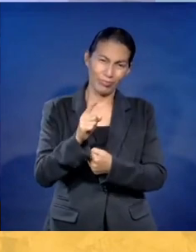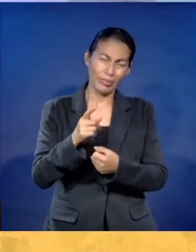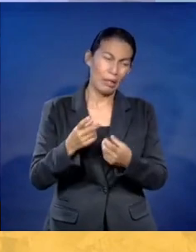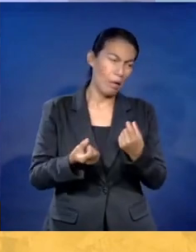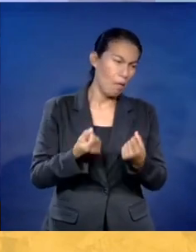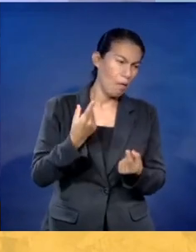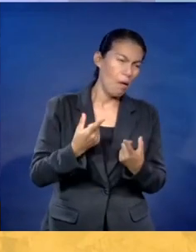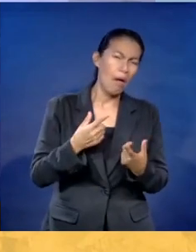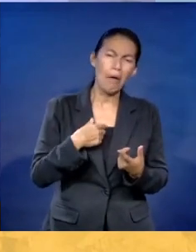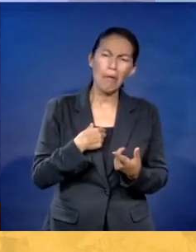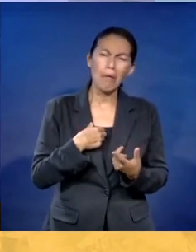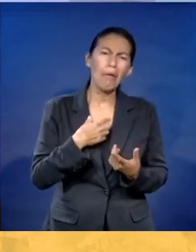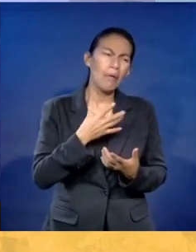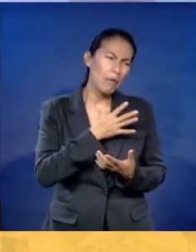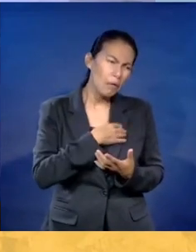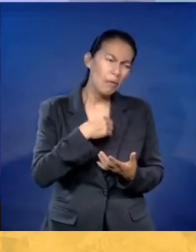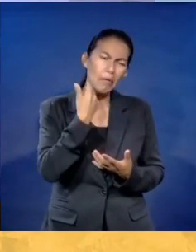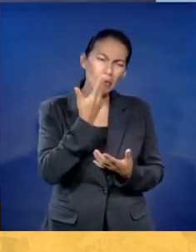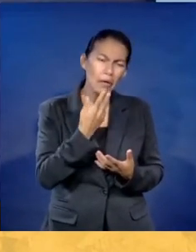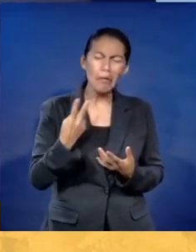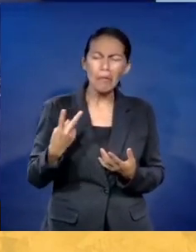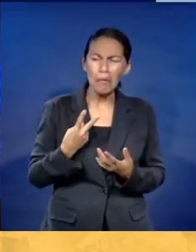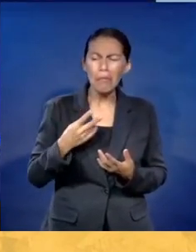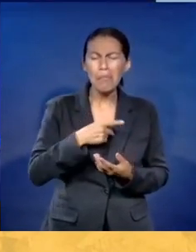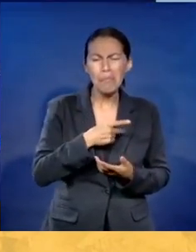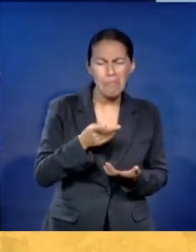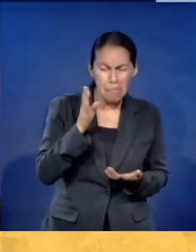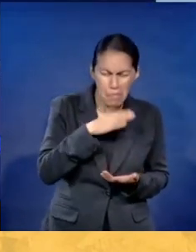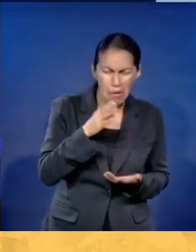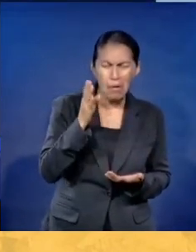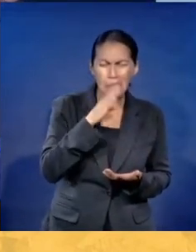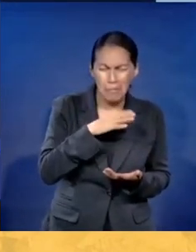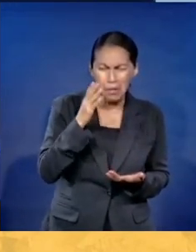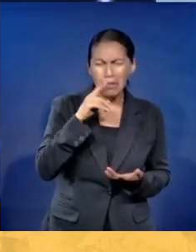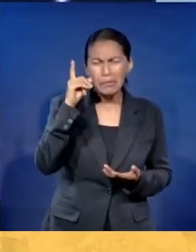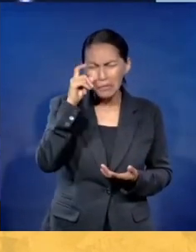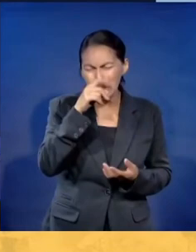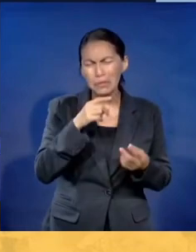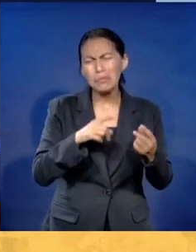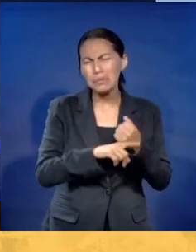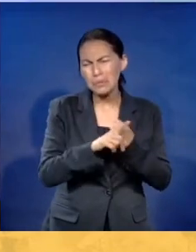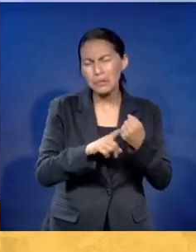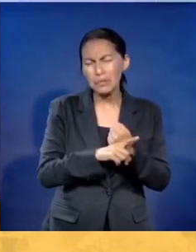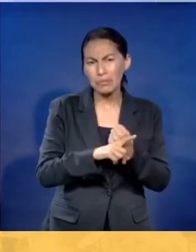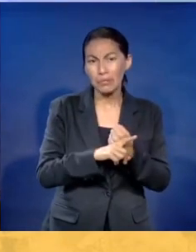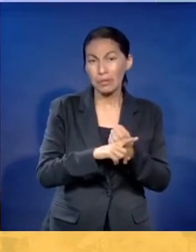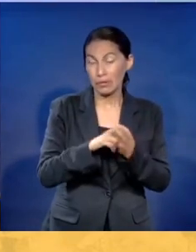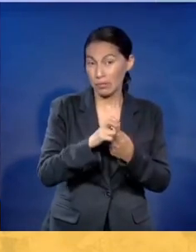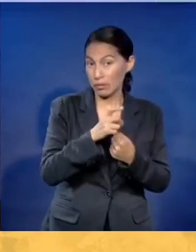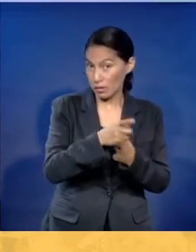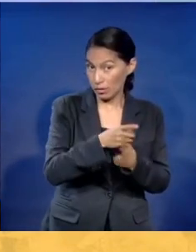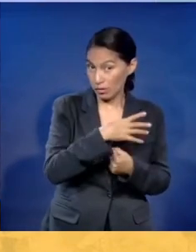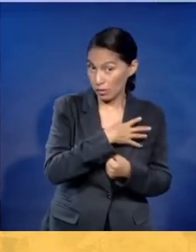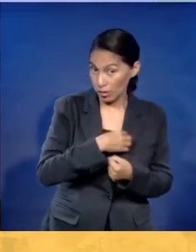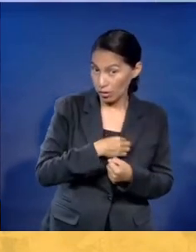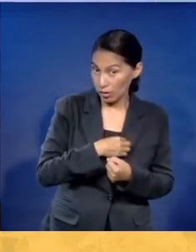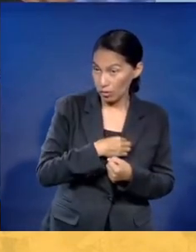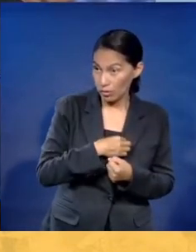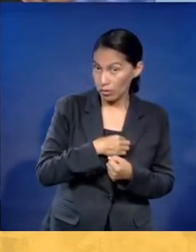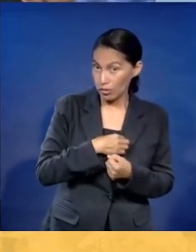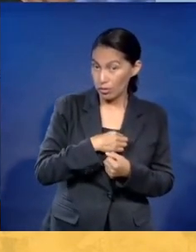matrimonio fortalecido los hijos en realidad en la práctica separan al matrimonio son un separador